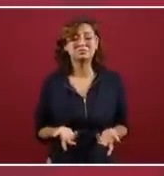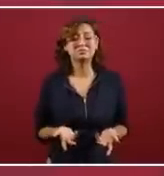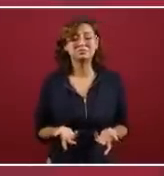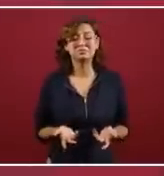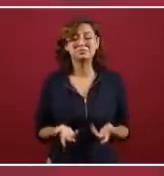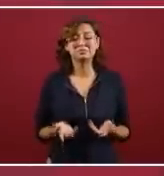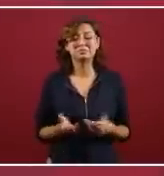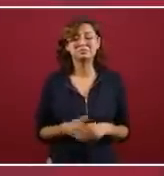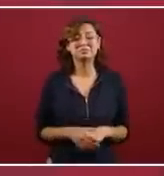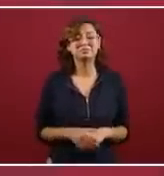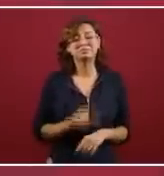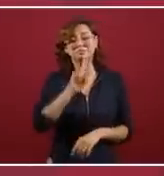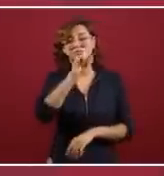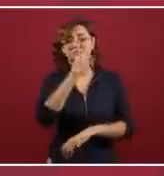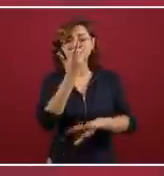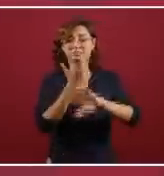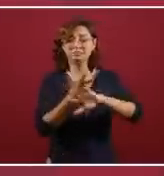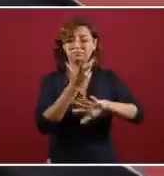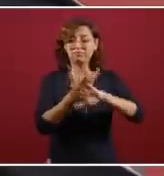En Estados Unidos,